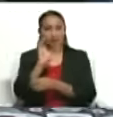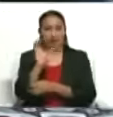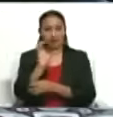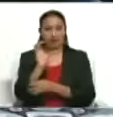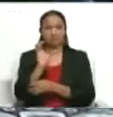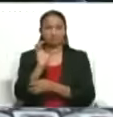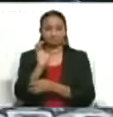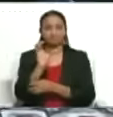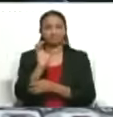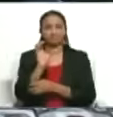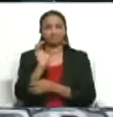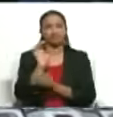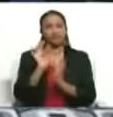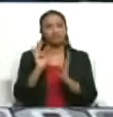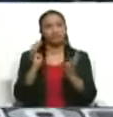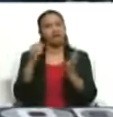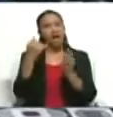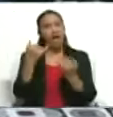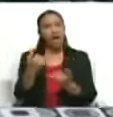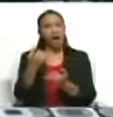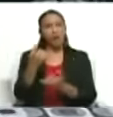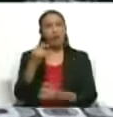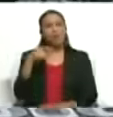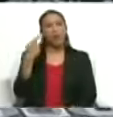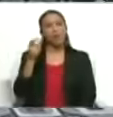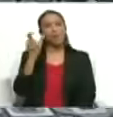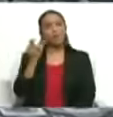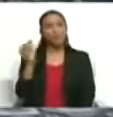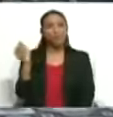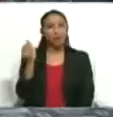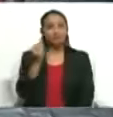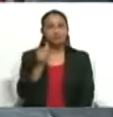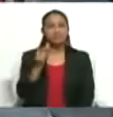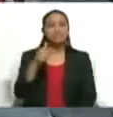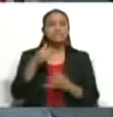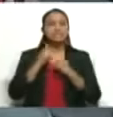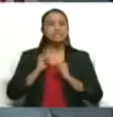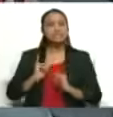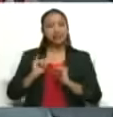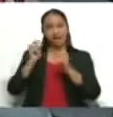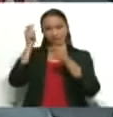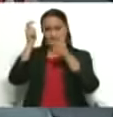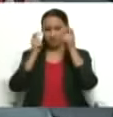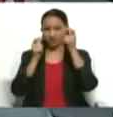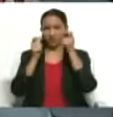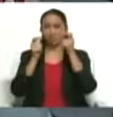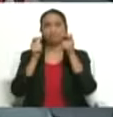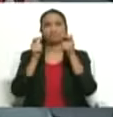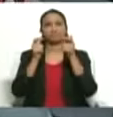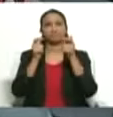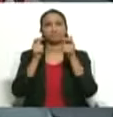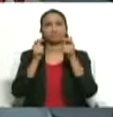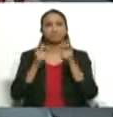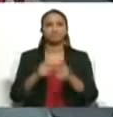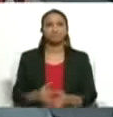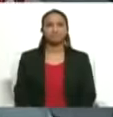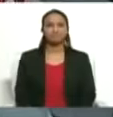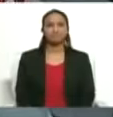continuación escucharemos las palabras de Rosinés Chávez, hija del comandante Hugo Chávez.